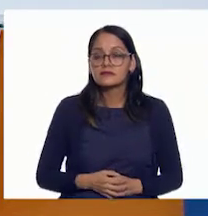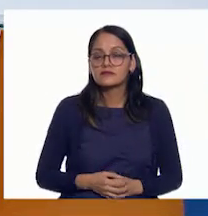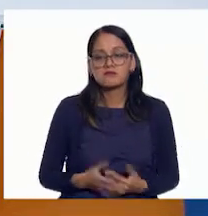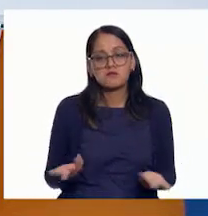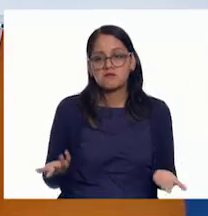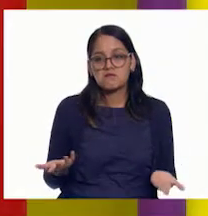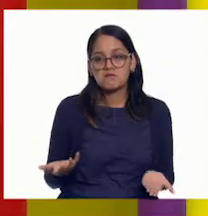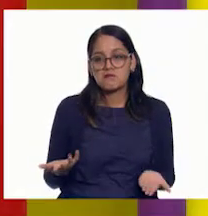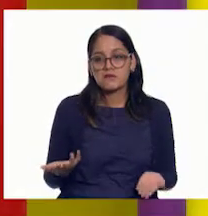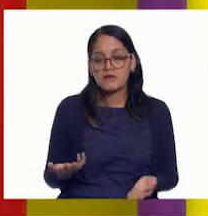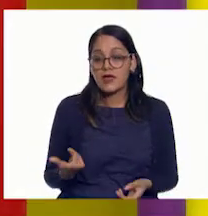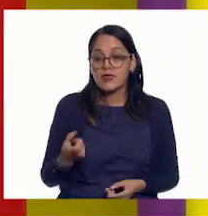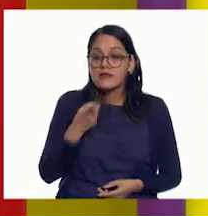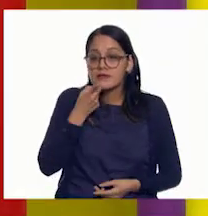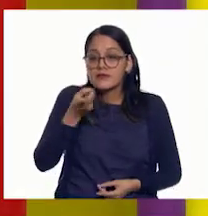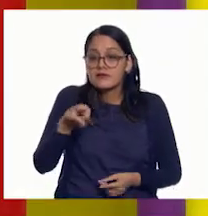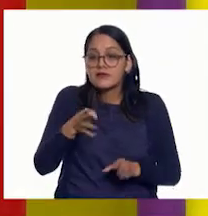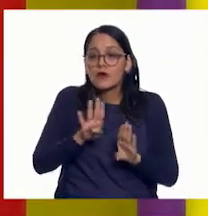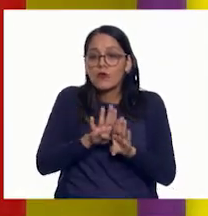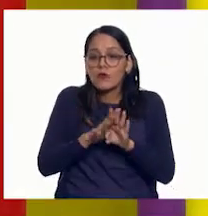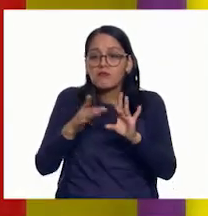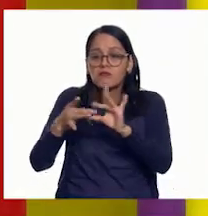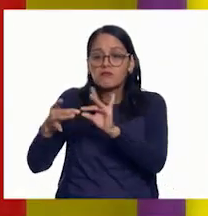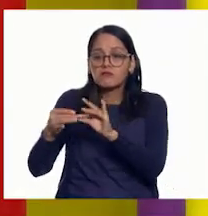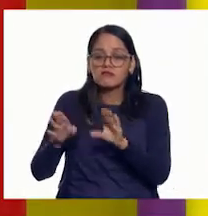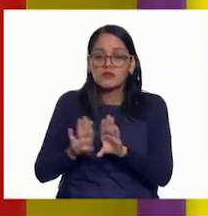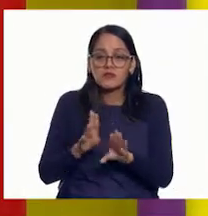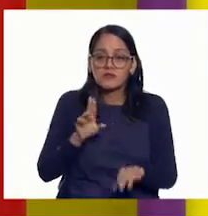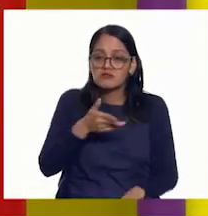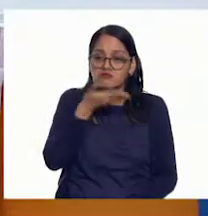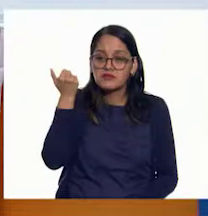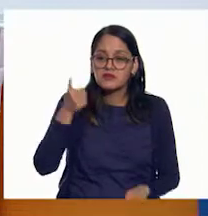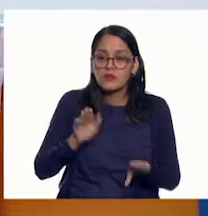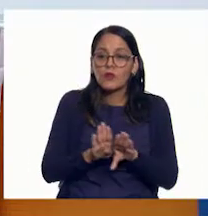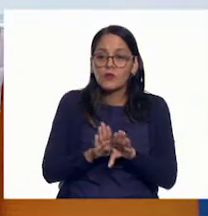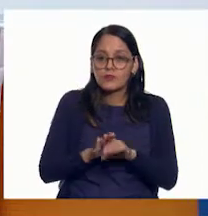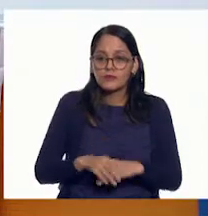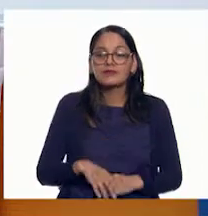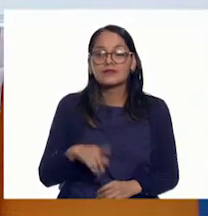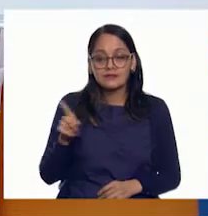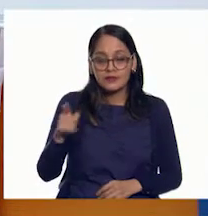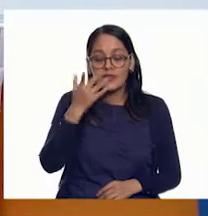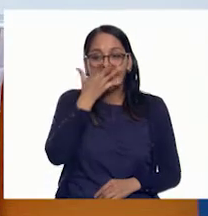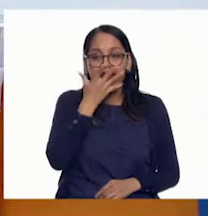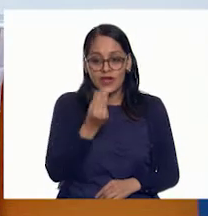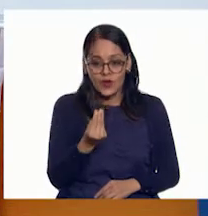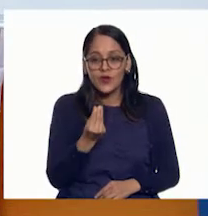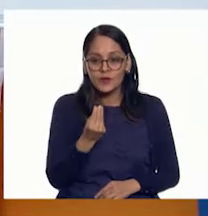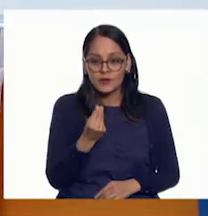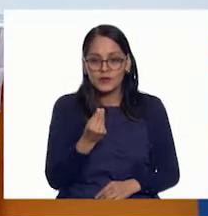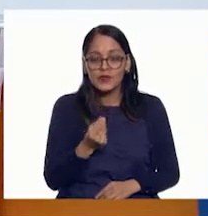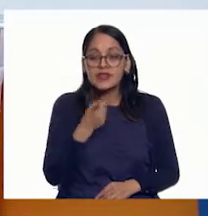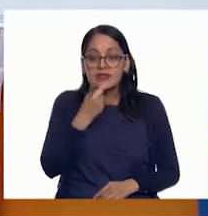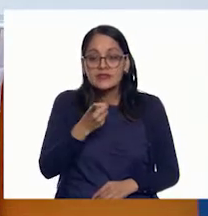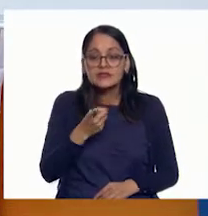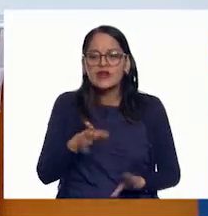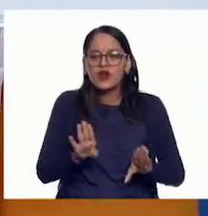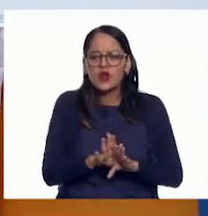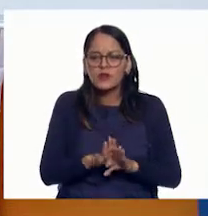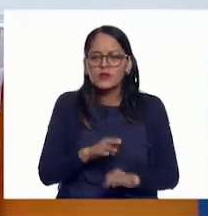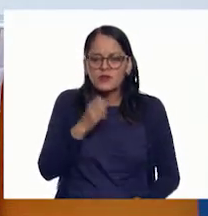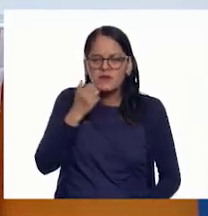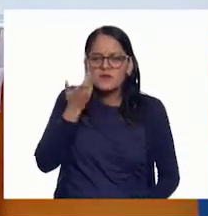Pues no sabemos con qué intención lo está diciendo el lobo. Aquí el lobo, entonces, ¿qué intención